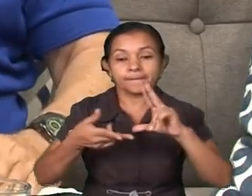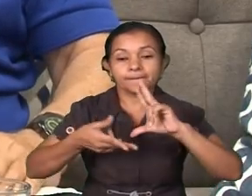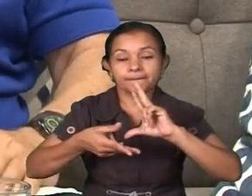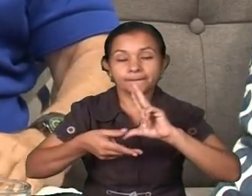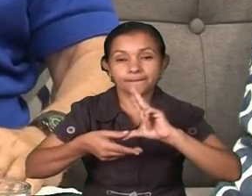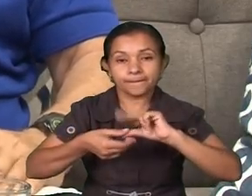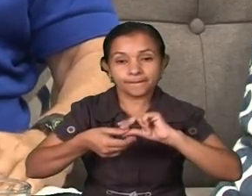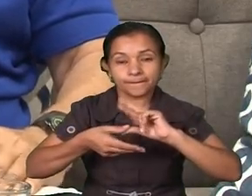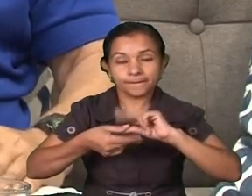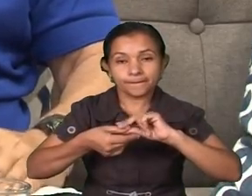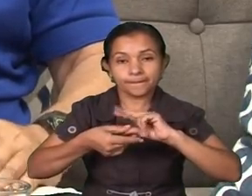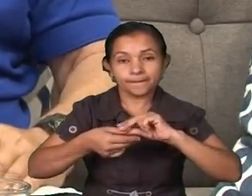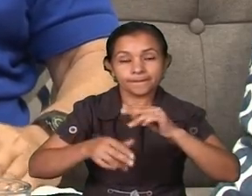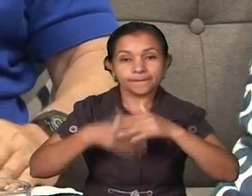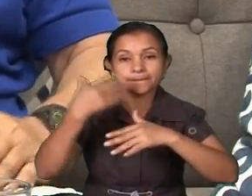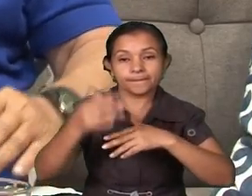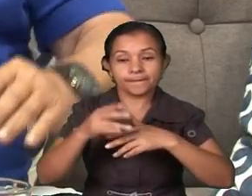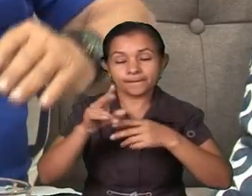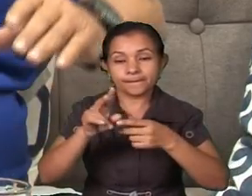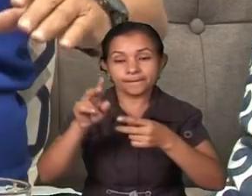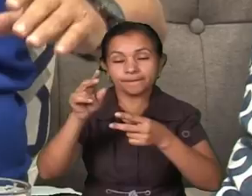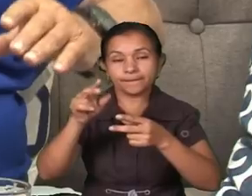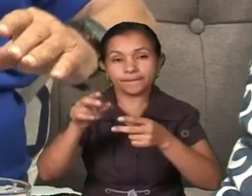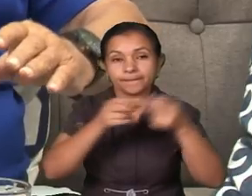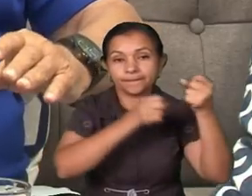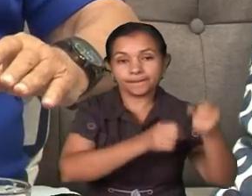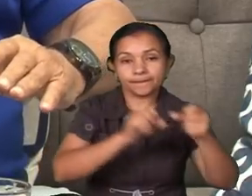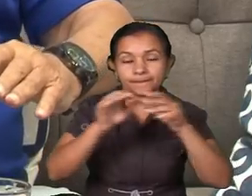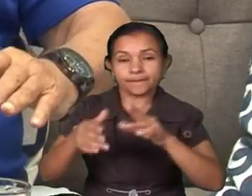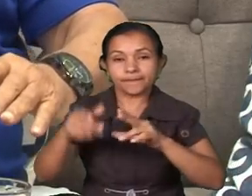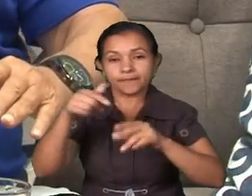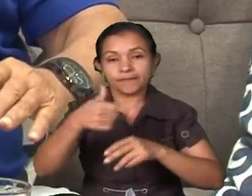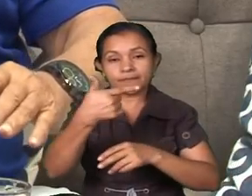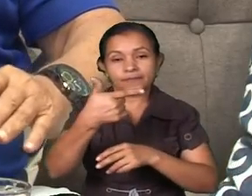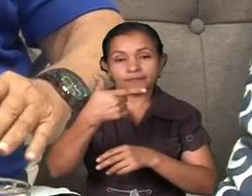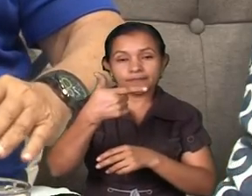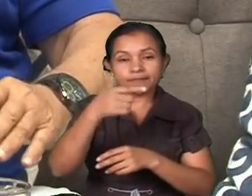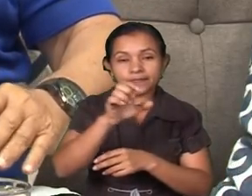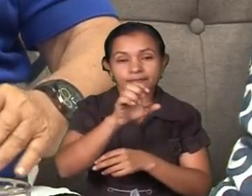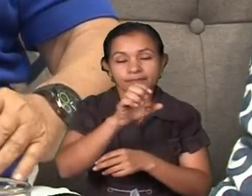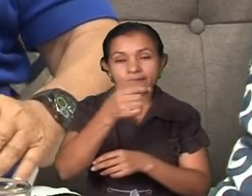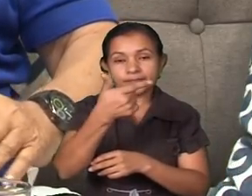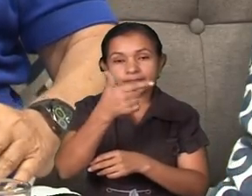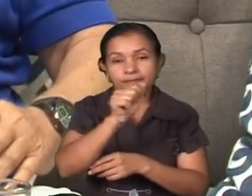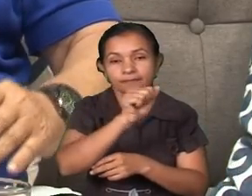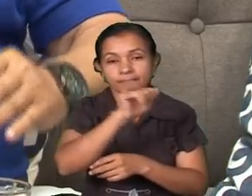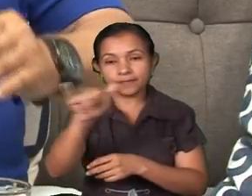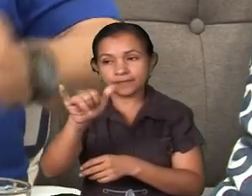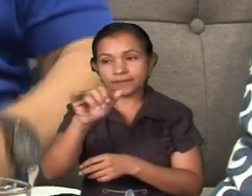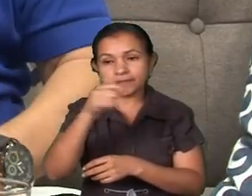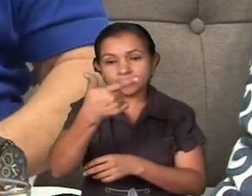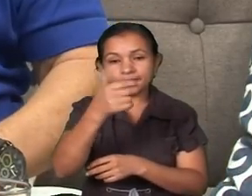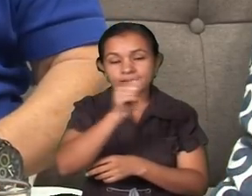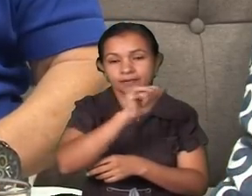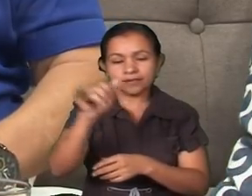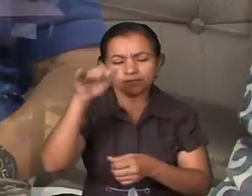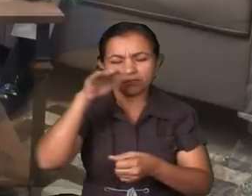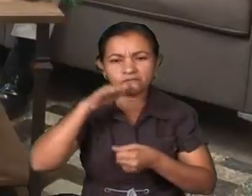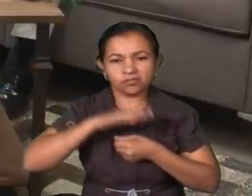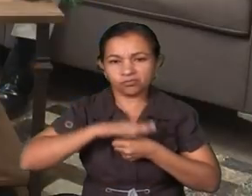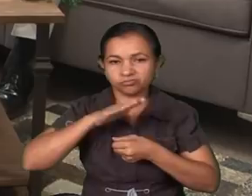homosexual, y después se le dijo bisexual, y ahora es gay. No, son cochones.